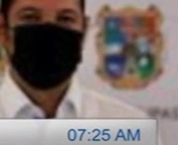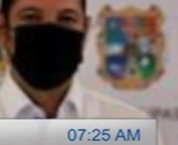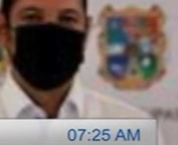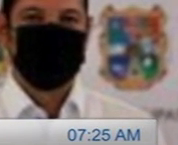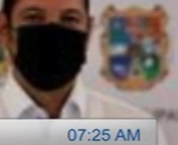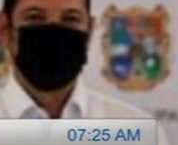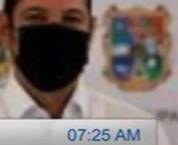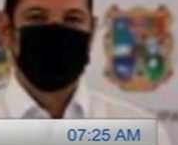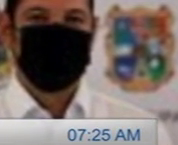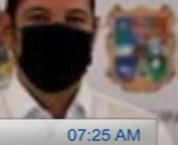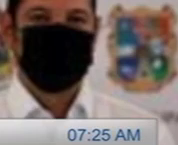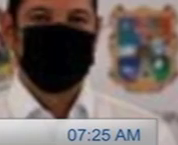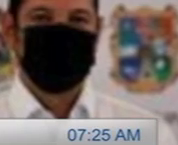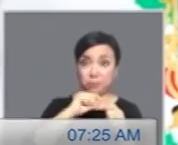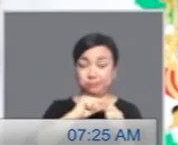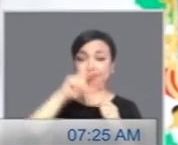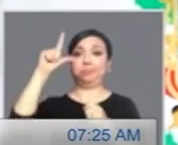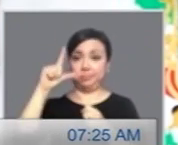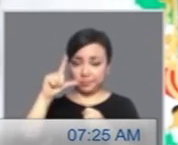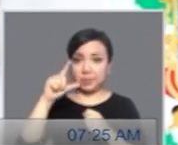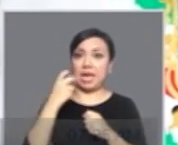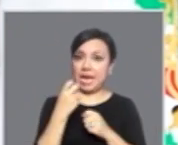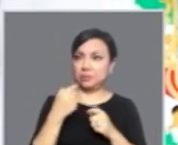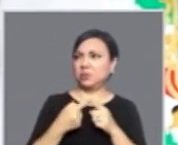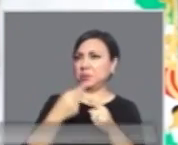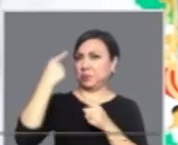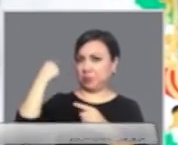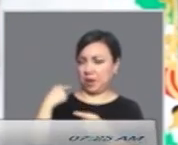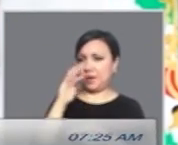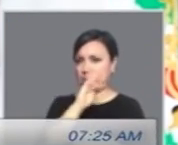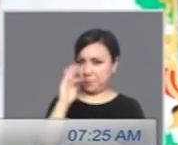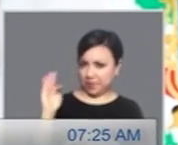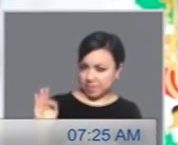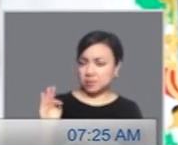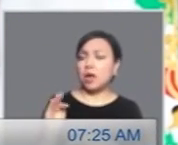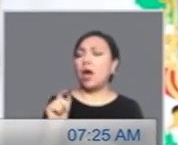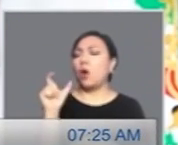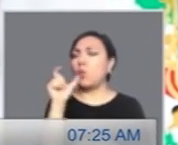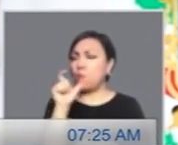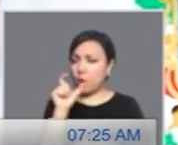datos al día ante la federación. Yo puedo hablar por Querétaro,